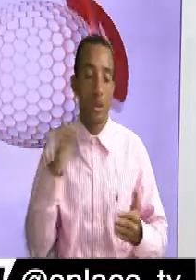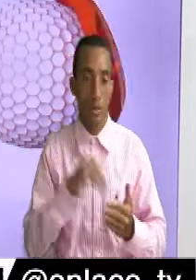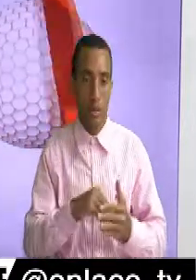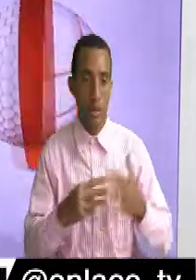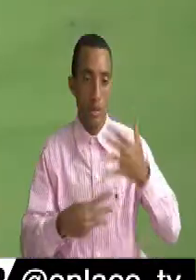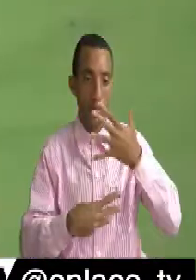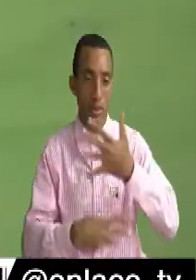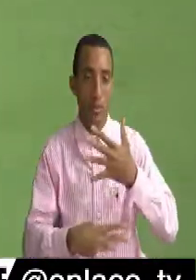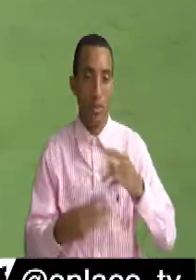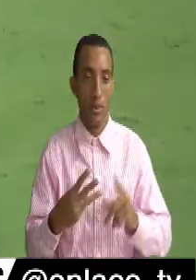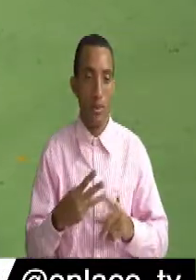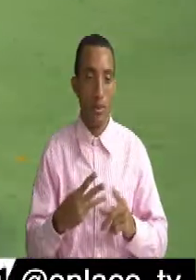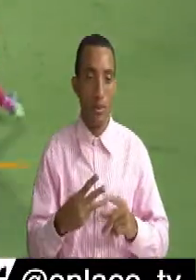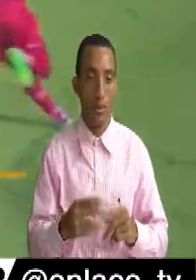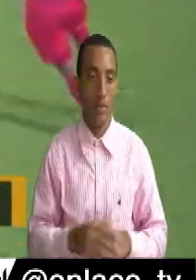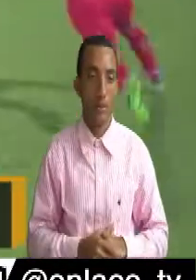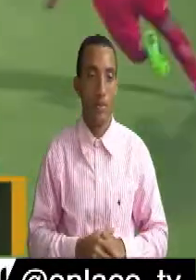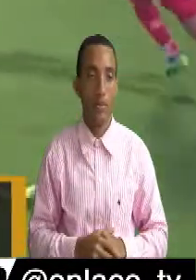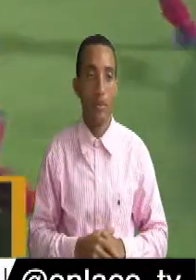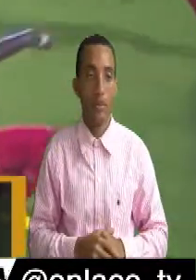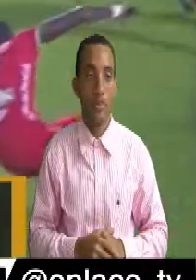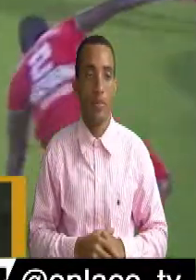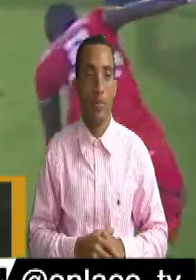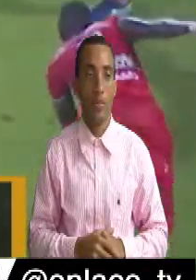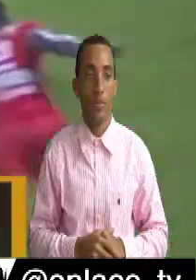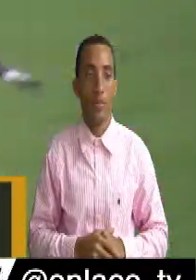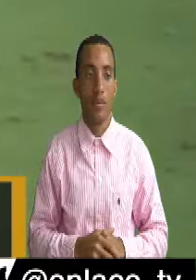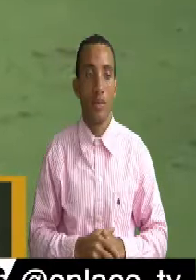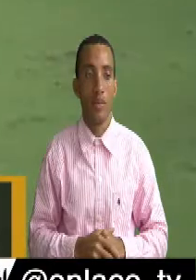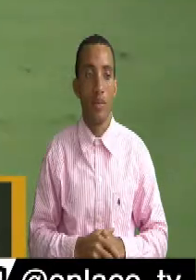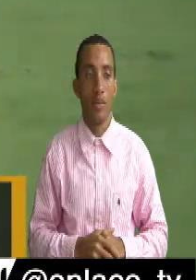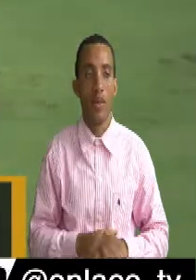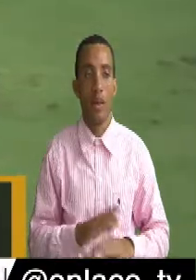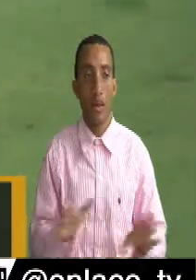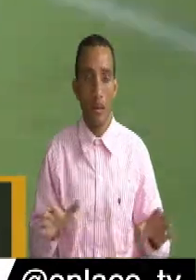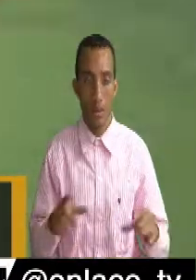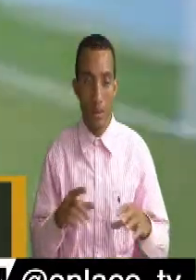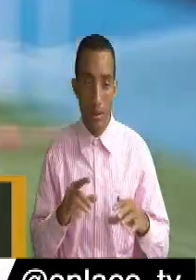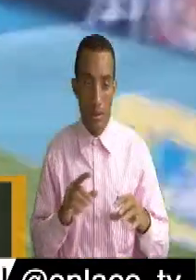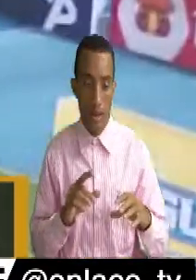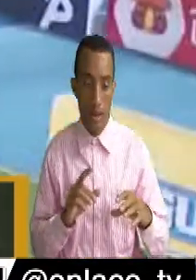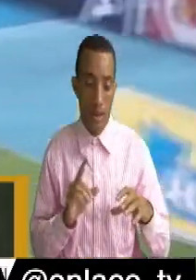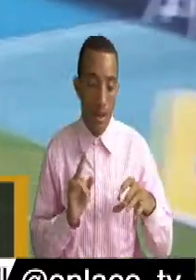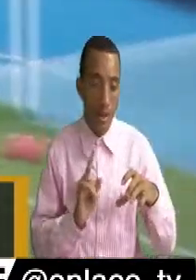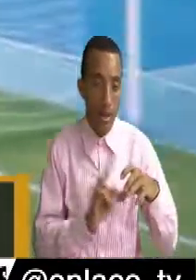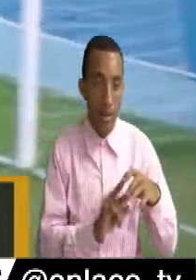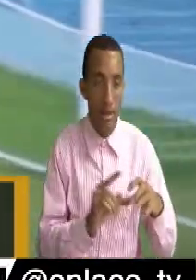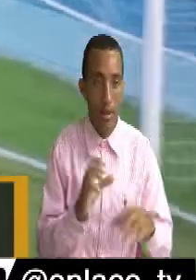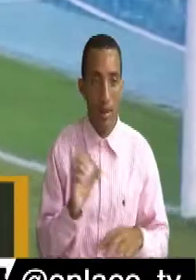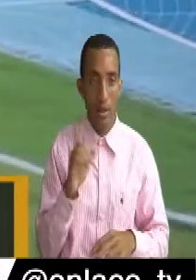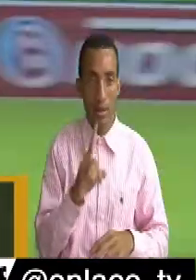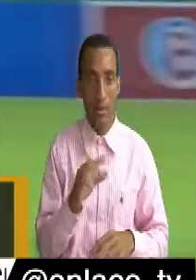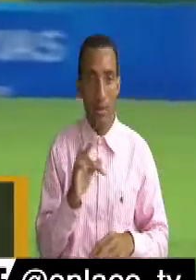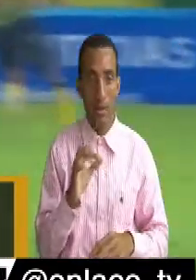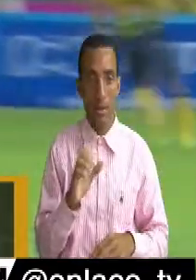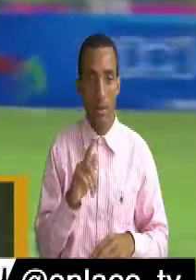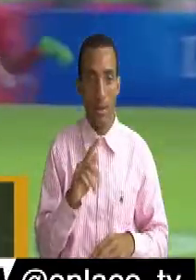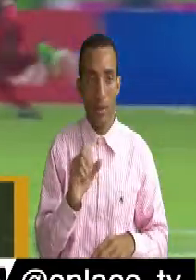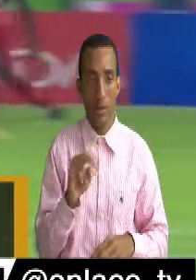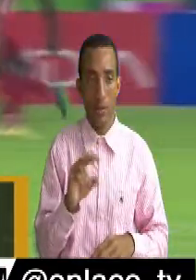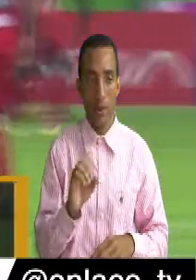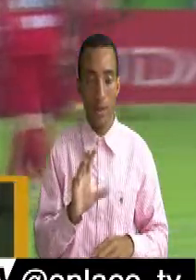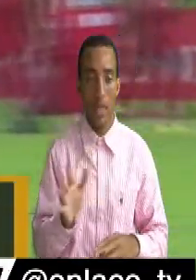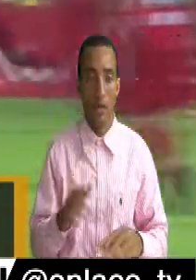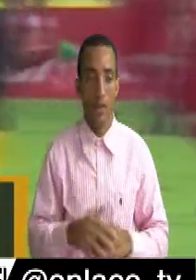tabla. El protagonista del gol de la Alianza Petrolera, el delantero Estefano Arango, narró la jugada de gol que le dio el triunfo a la